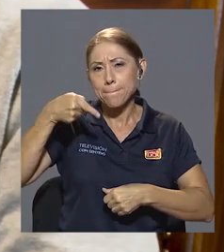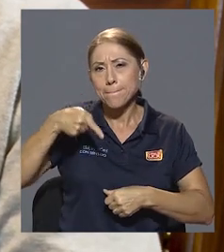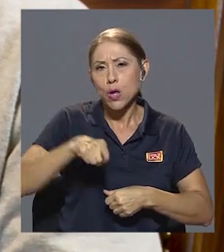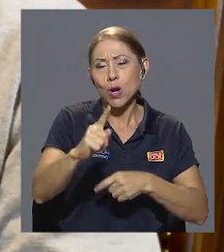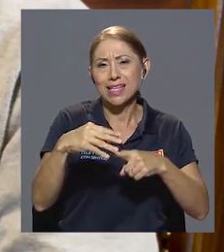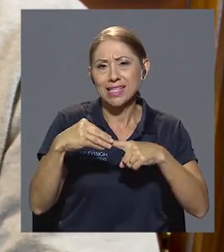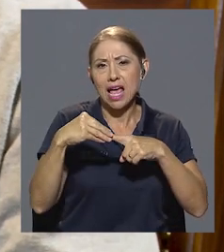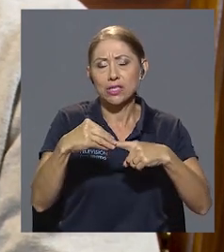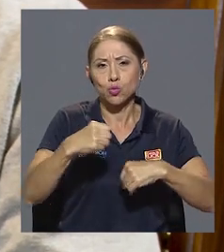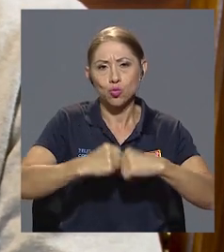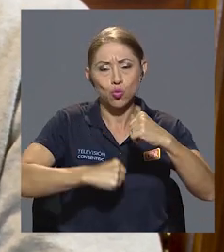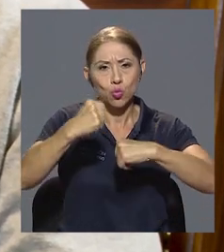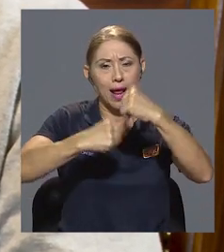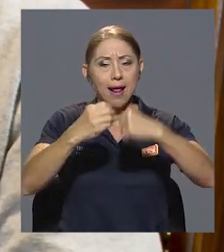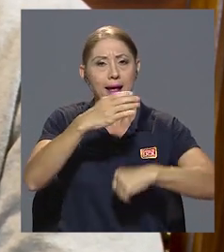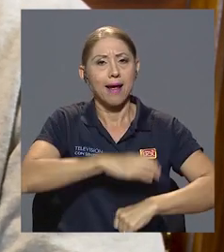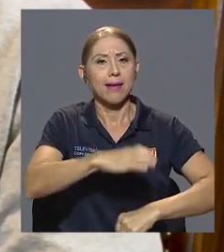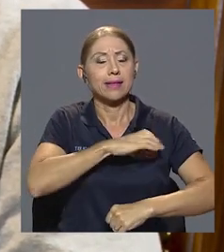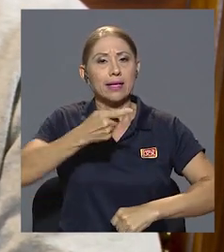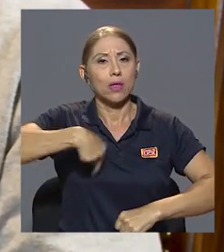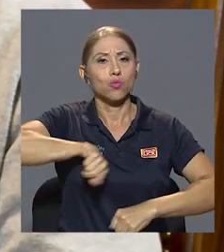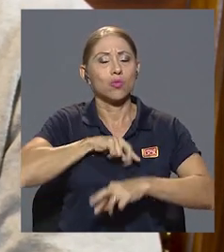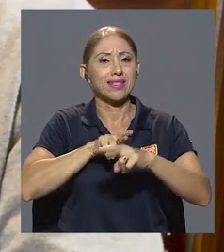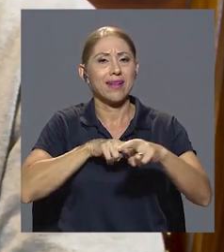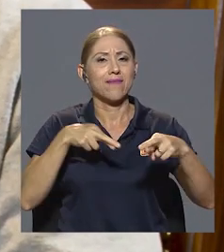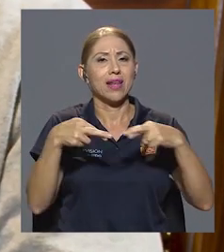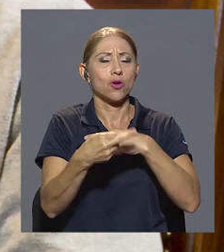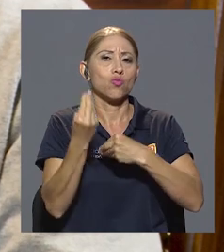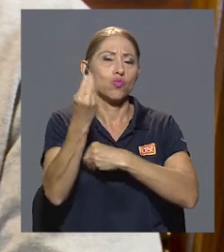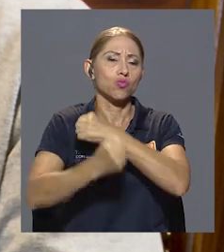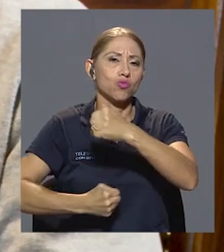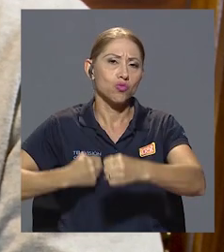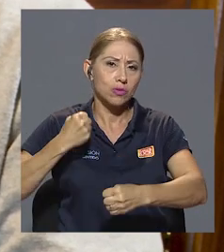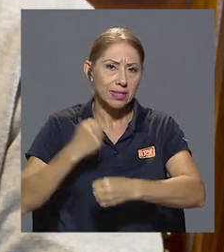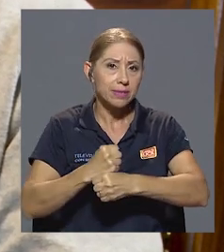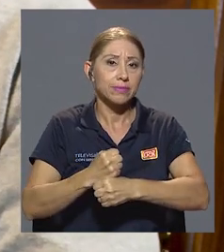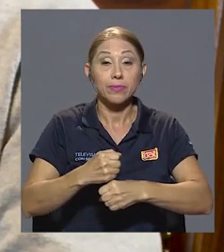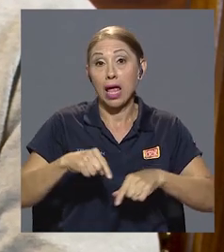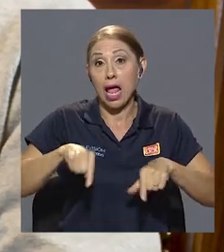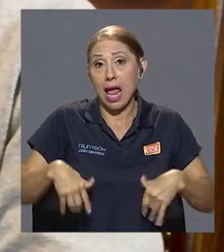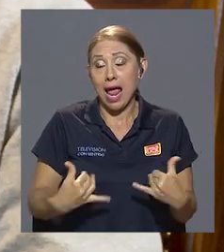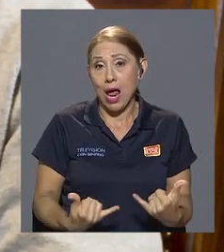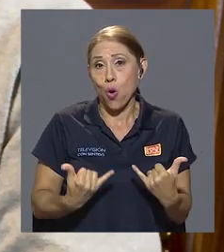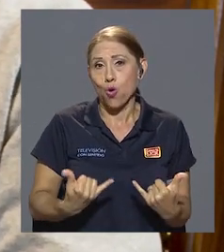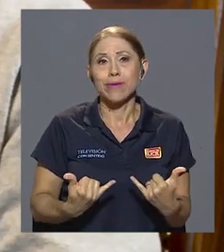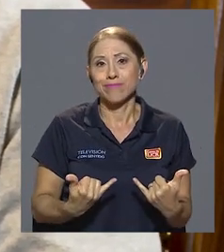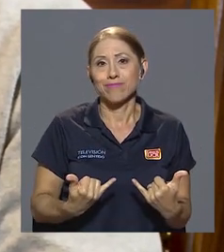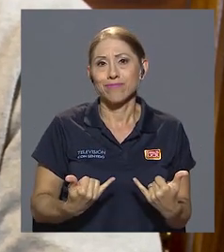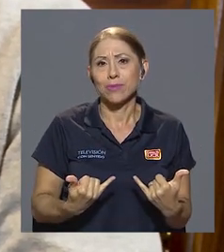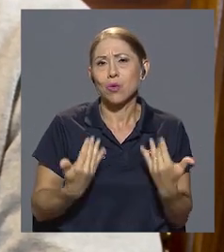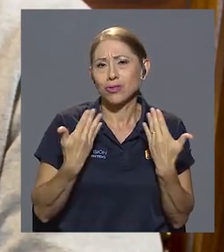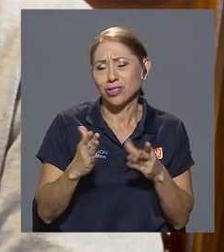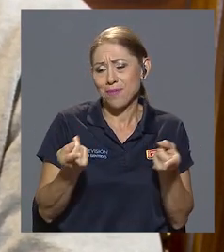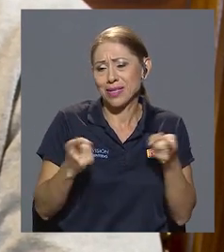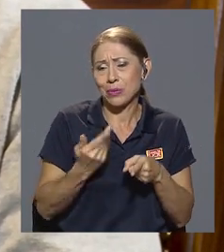que ha caracterizado nuestra región por muchas décadas que hoy a 30 años